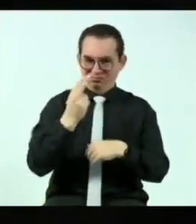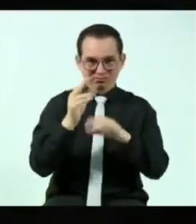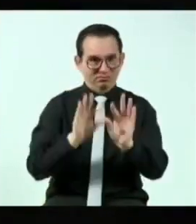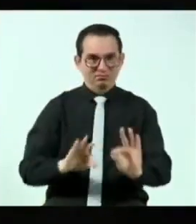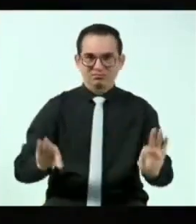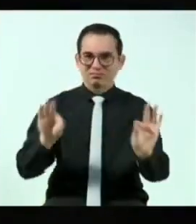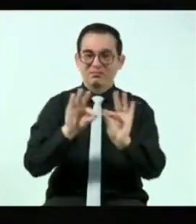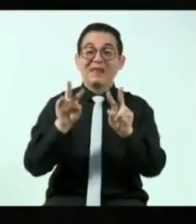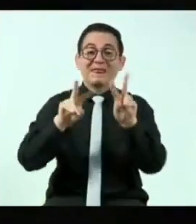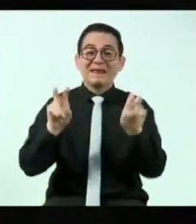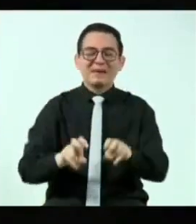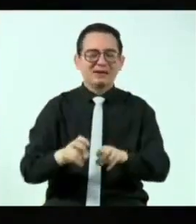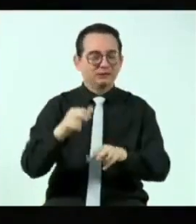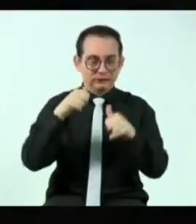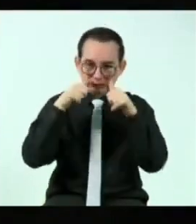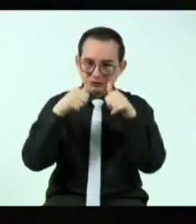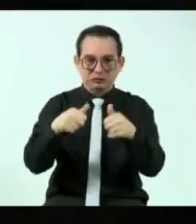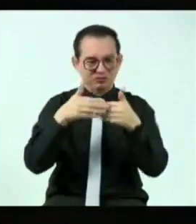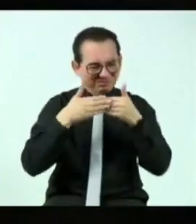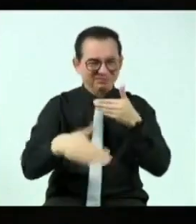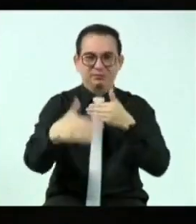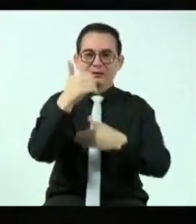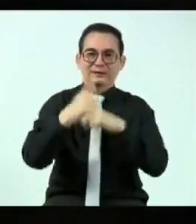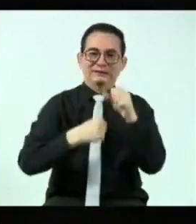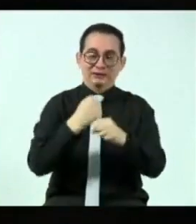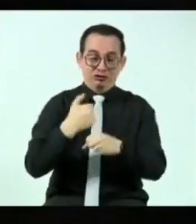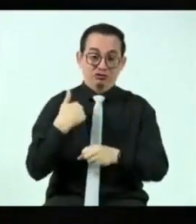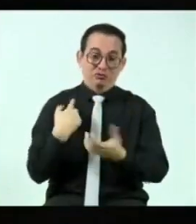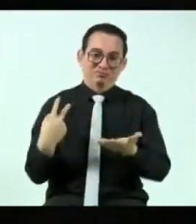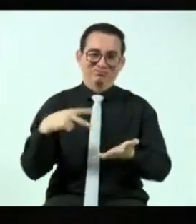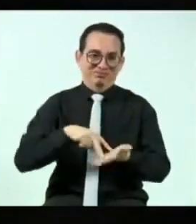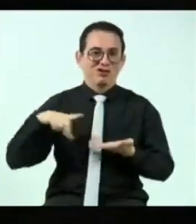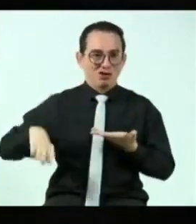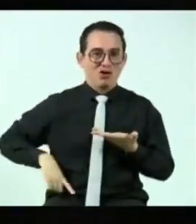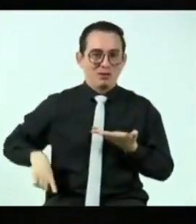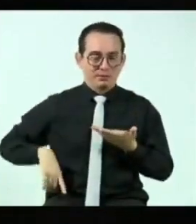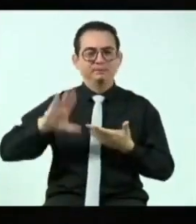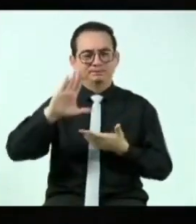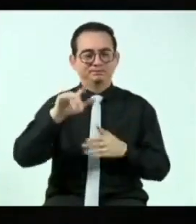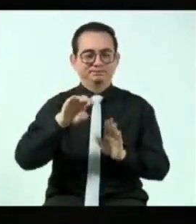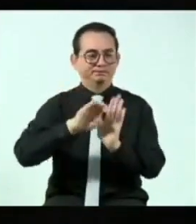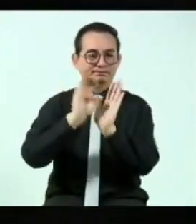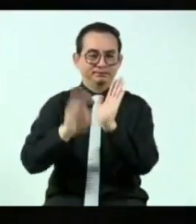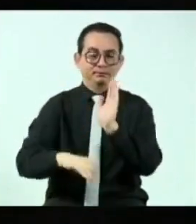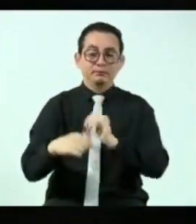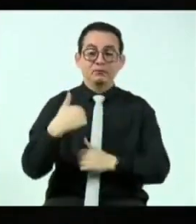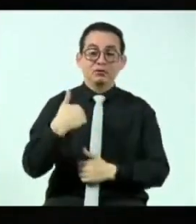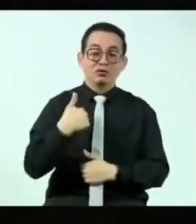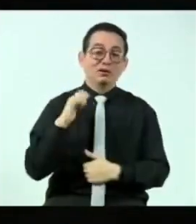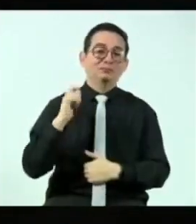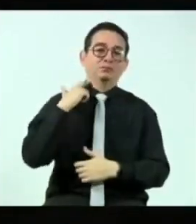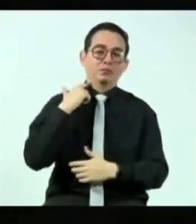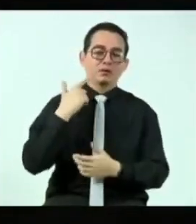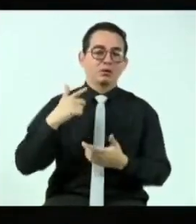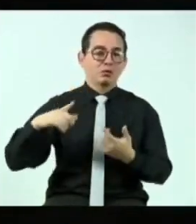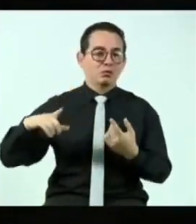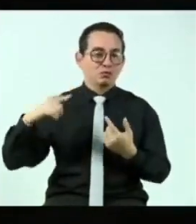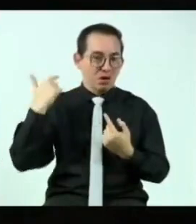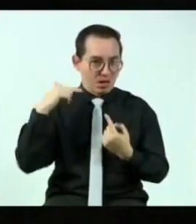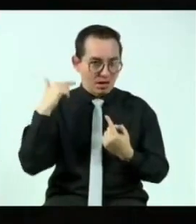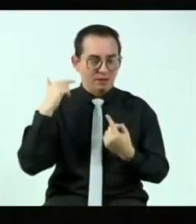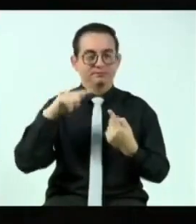desarrollar Durante los 6 años de mi gobierno en Guadalajara y en Zapopan A las pruebas me